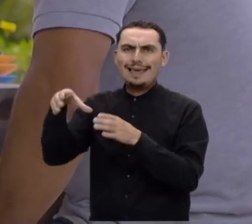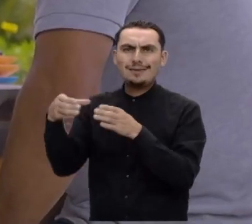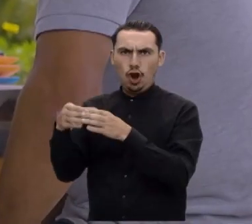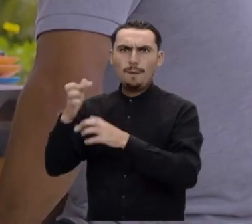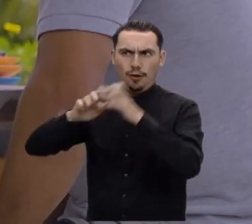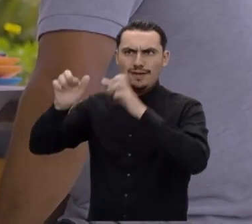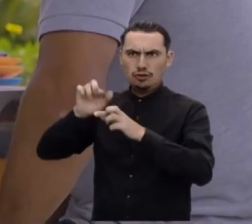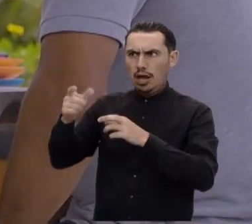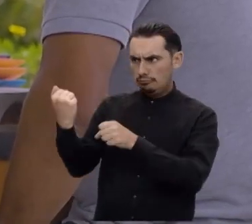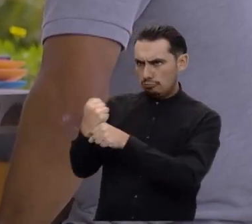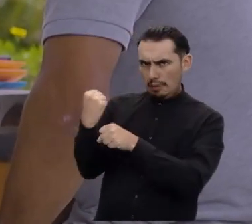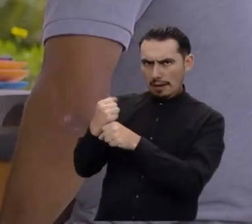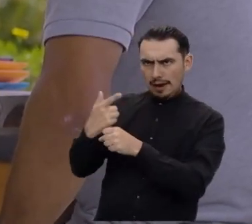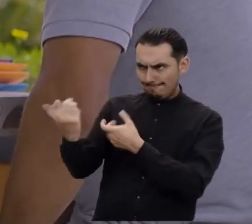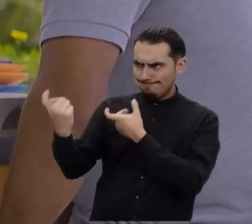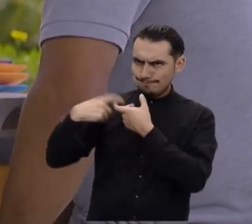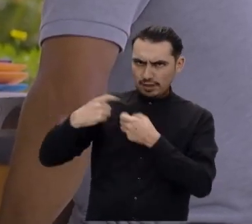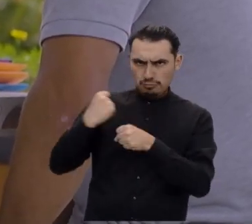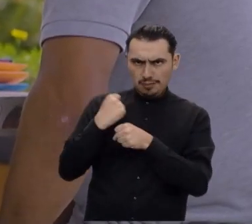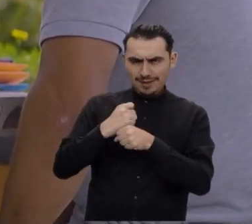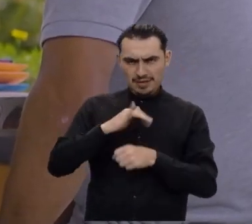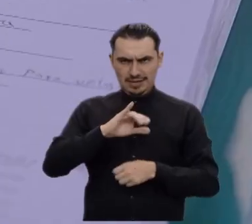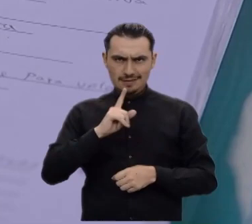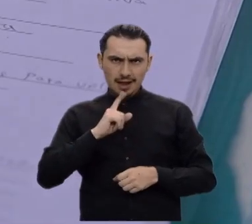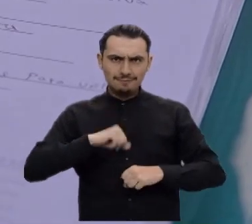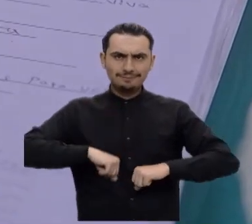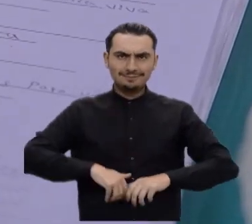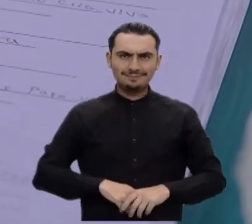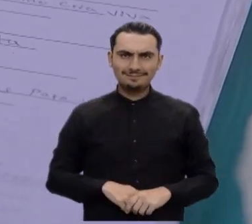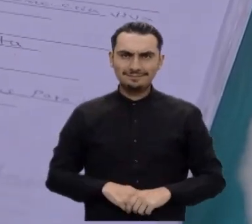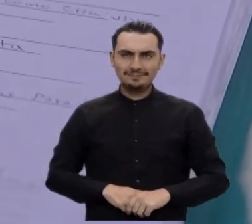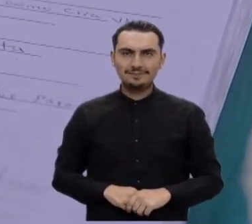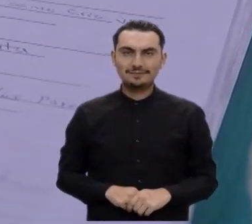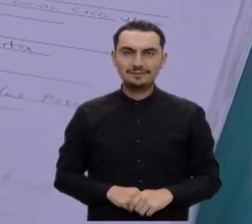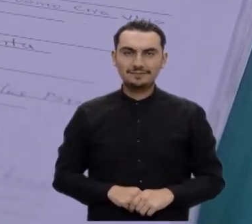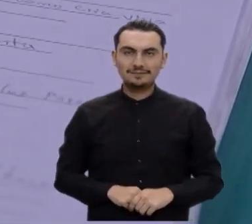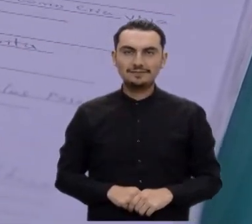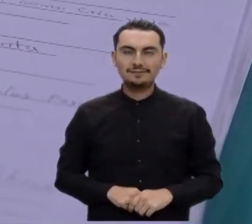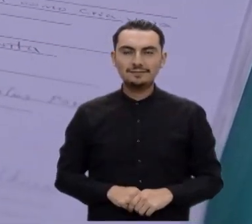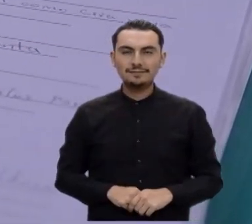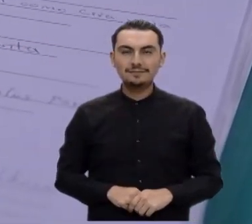al servicio del ICA, hacen parte de nuestro equipo.